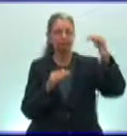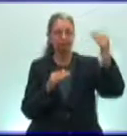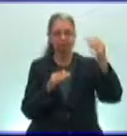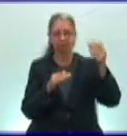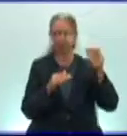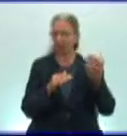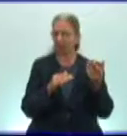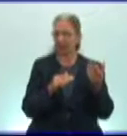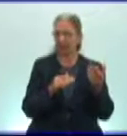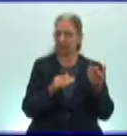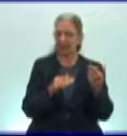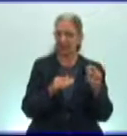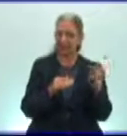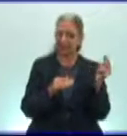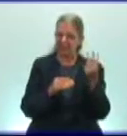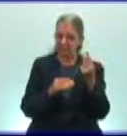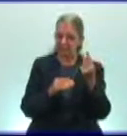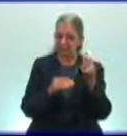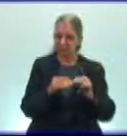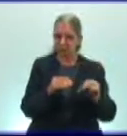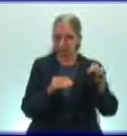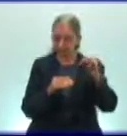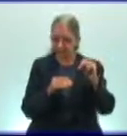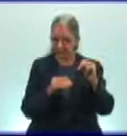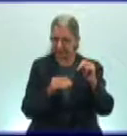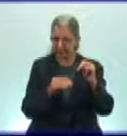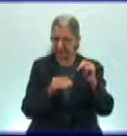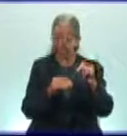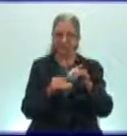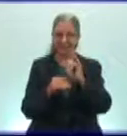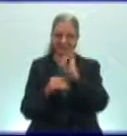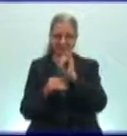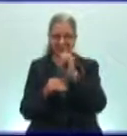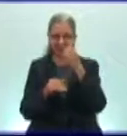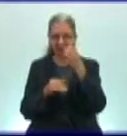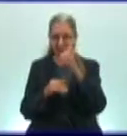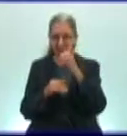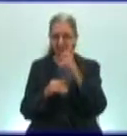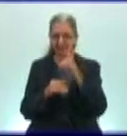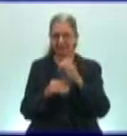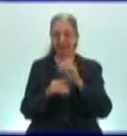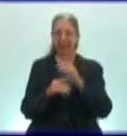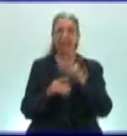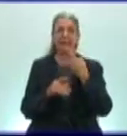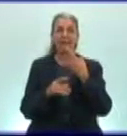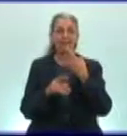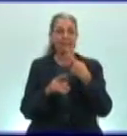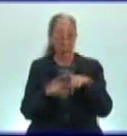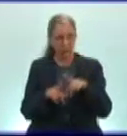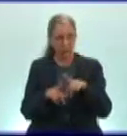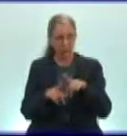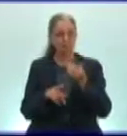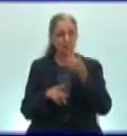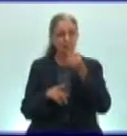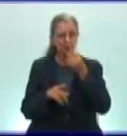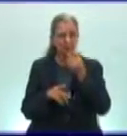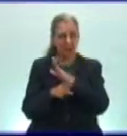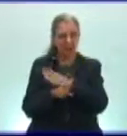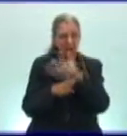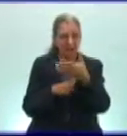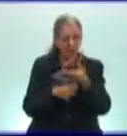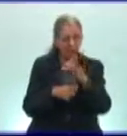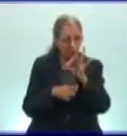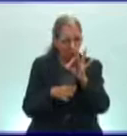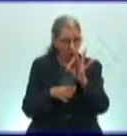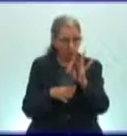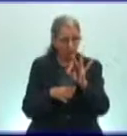este caso serían 6, estarían ubicados en el segundo nivel de energía. Recuerden que el nivel